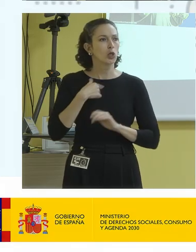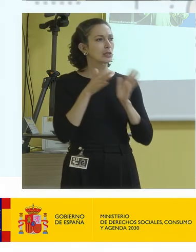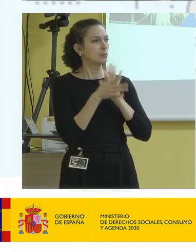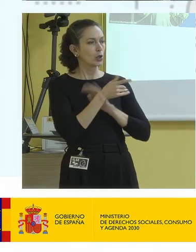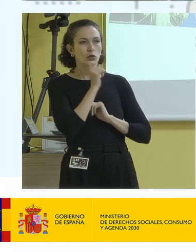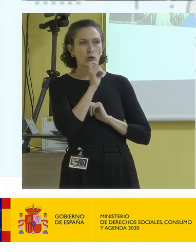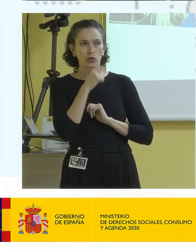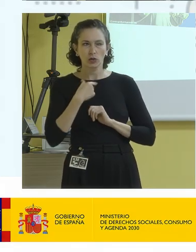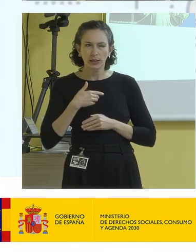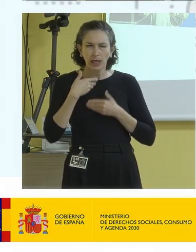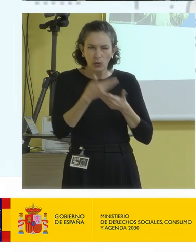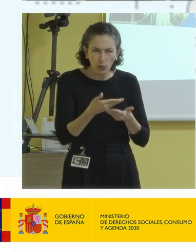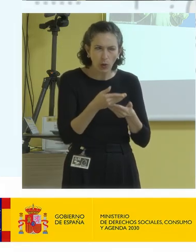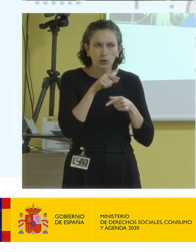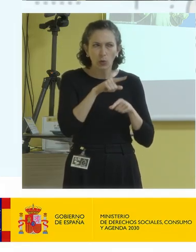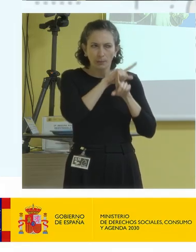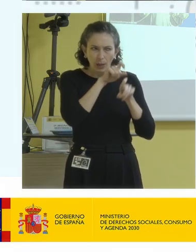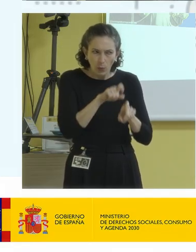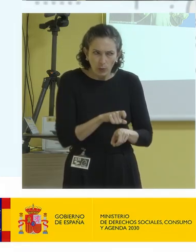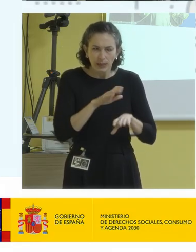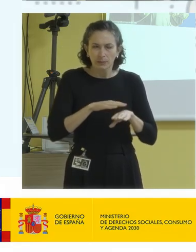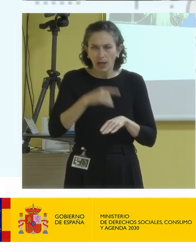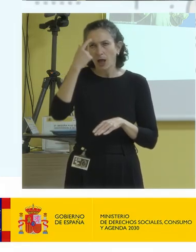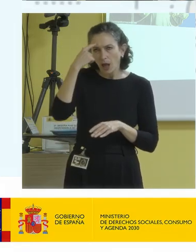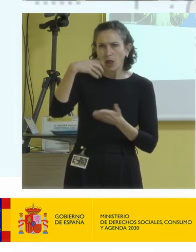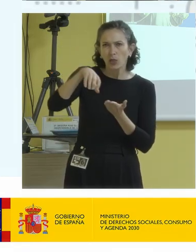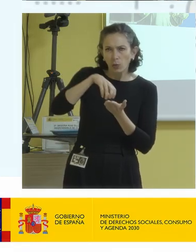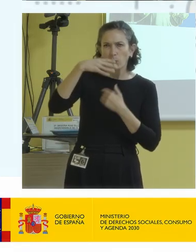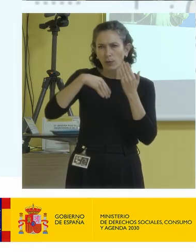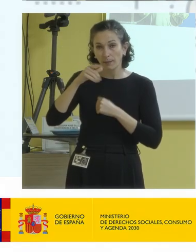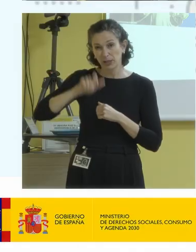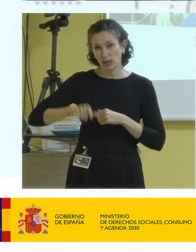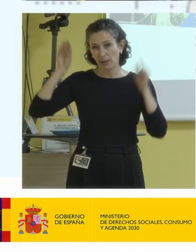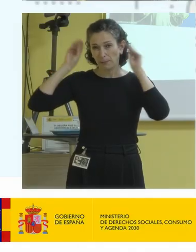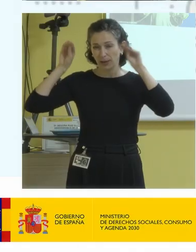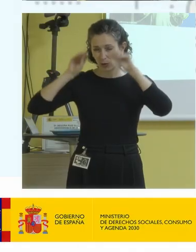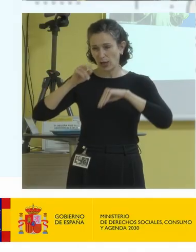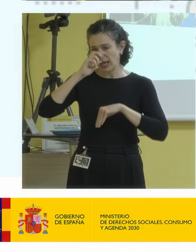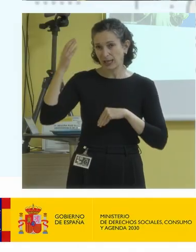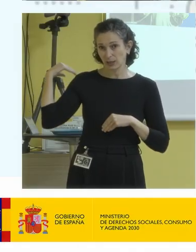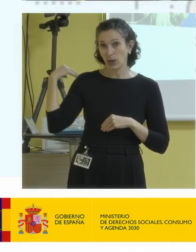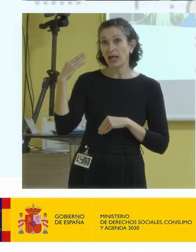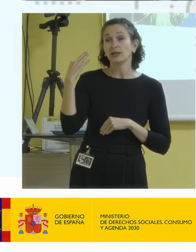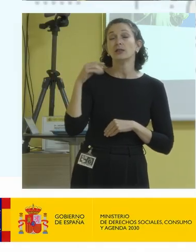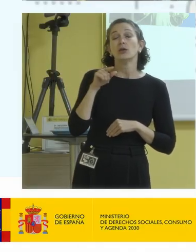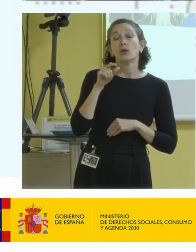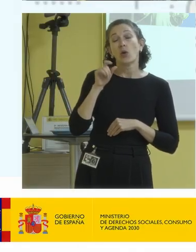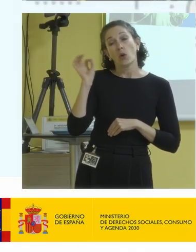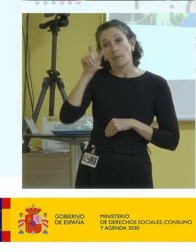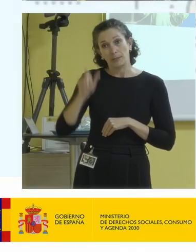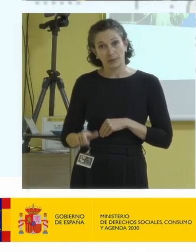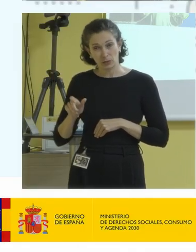dónde hay o a lo que hay, para que tú te cuestiones. Y esto ya lo decían un pedagogo antiguo, Pestalozzi, o también Martha Nussbaum, que es una